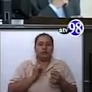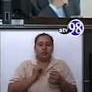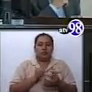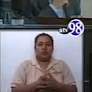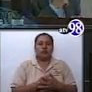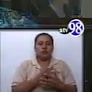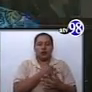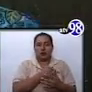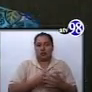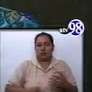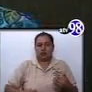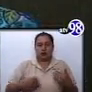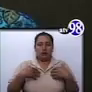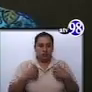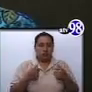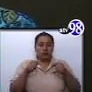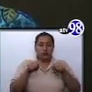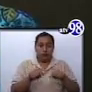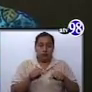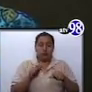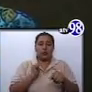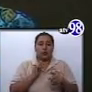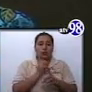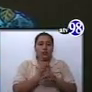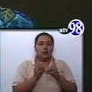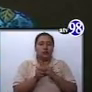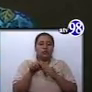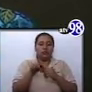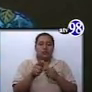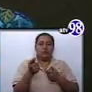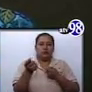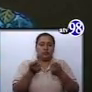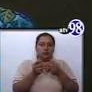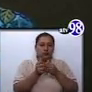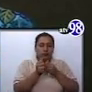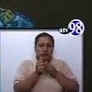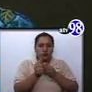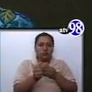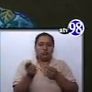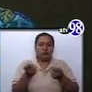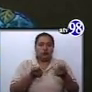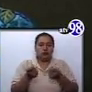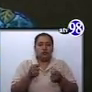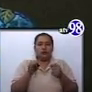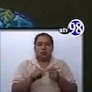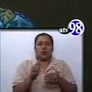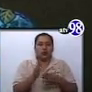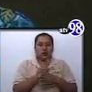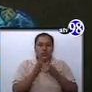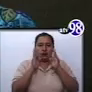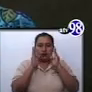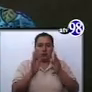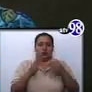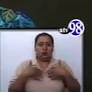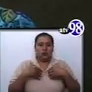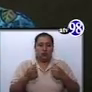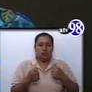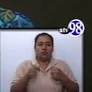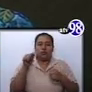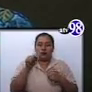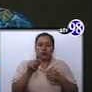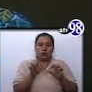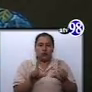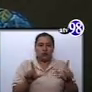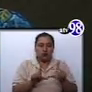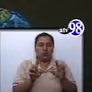Ministerio de Salud sería en este caso la Dirección General de Regulación de los Servicios de Salud, sería la